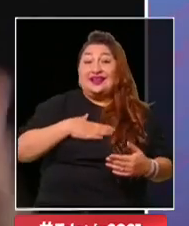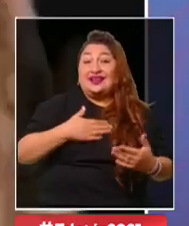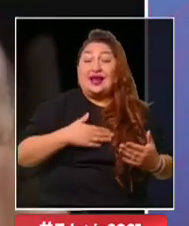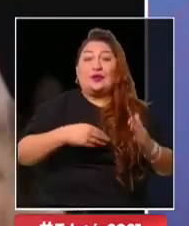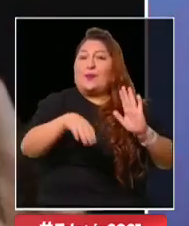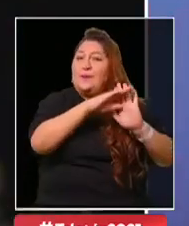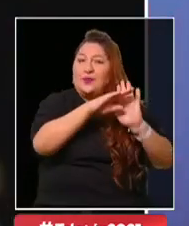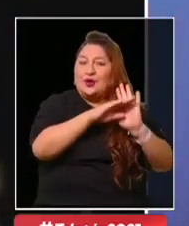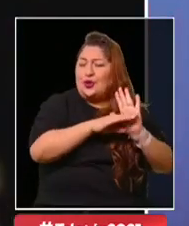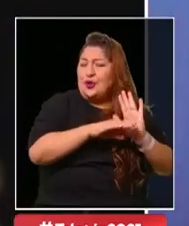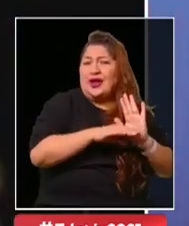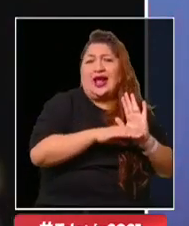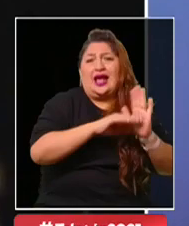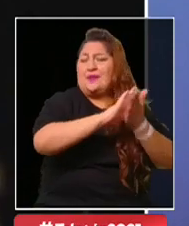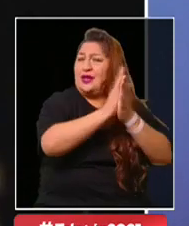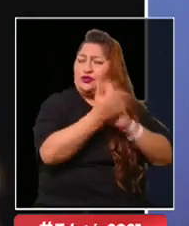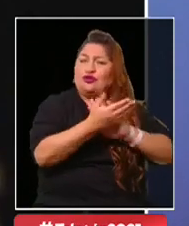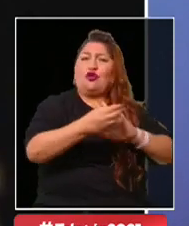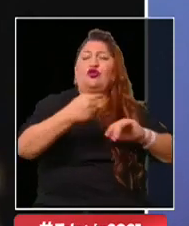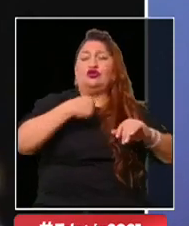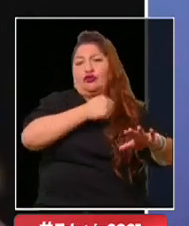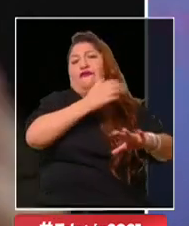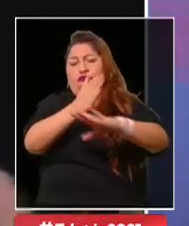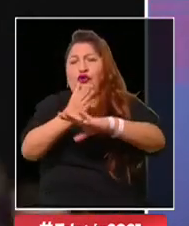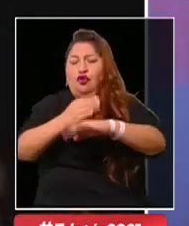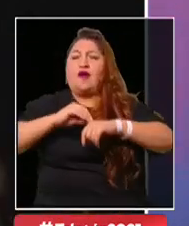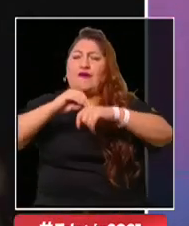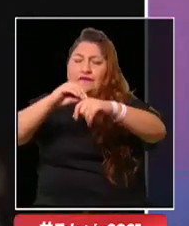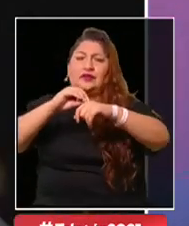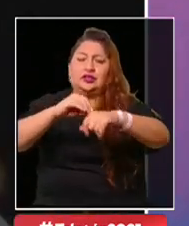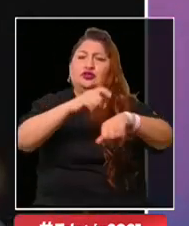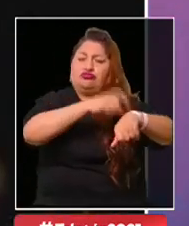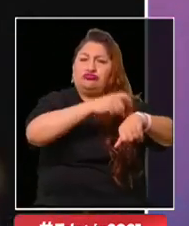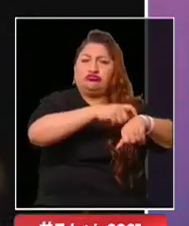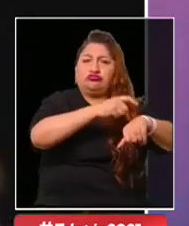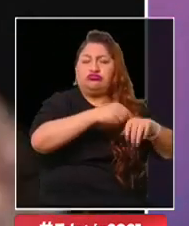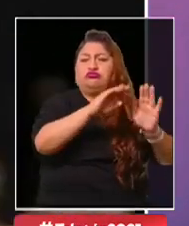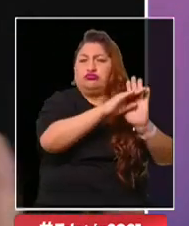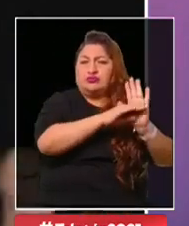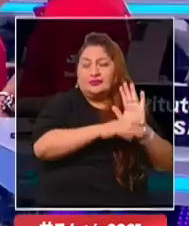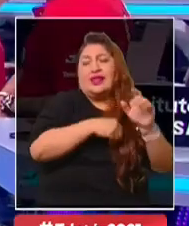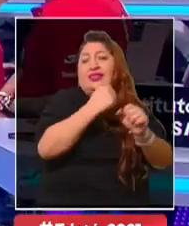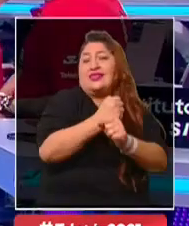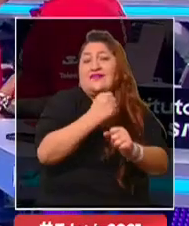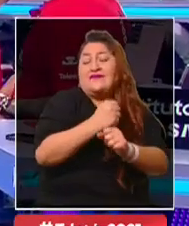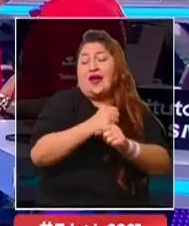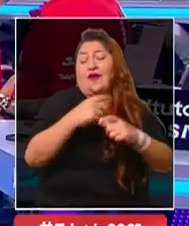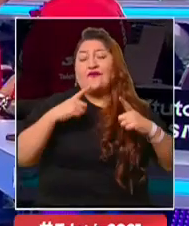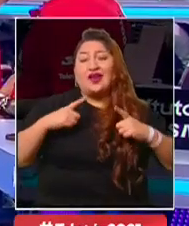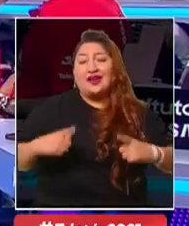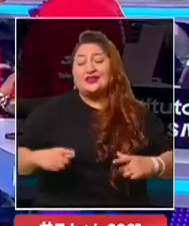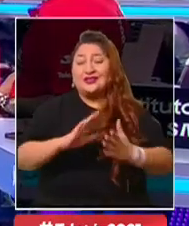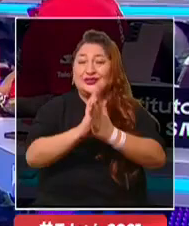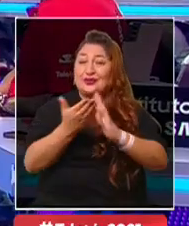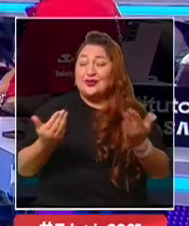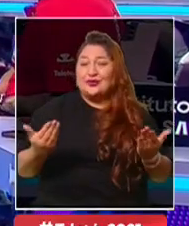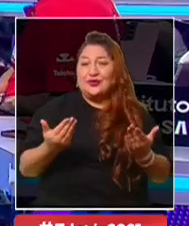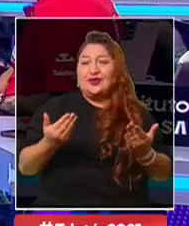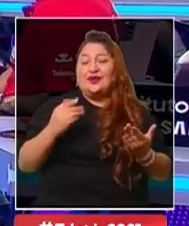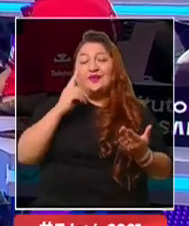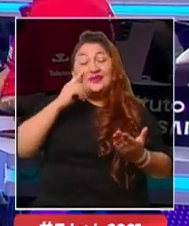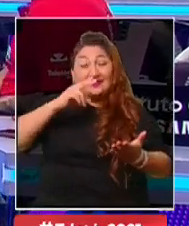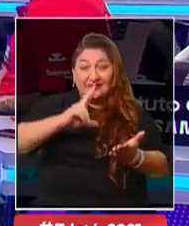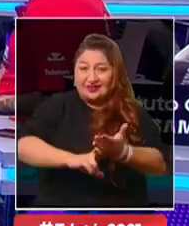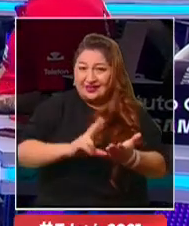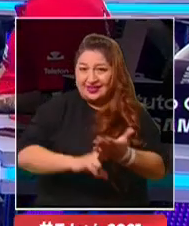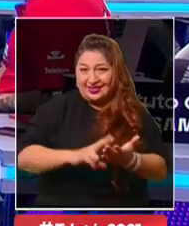programas, hace las agendas, dice voy para acá, voy para allá, trabajo, me tomo vacaciones, todo eso. Pero en